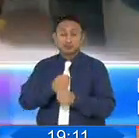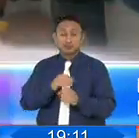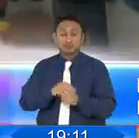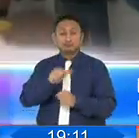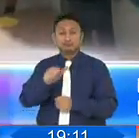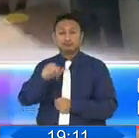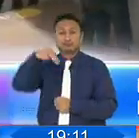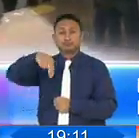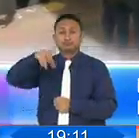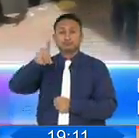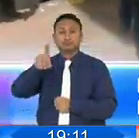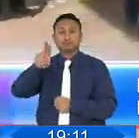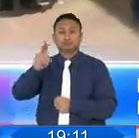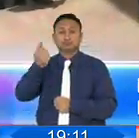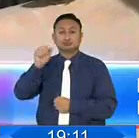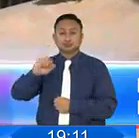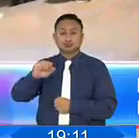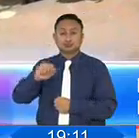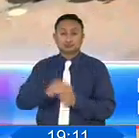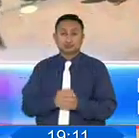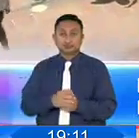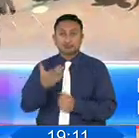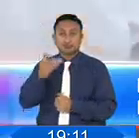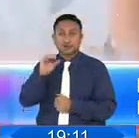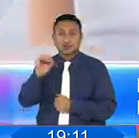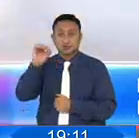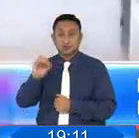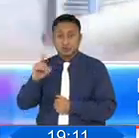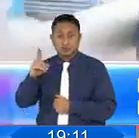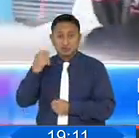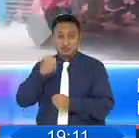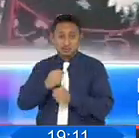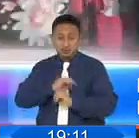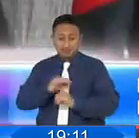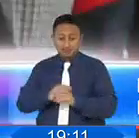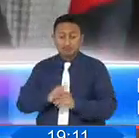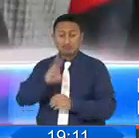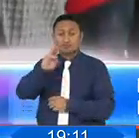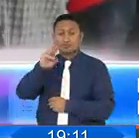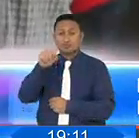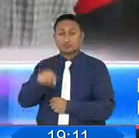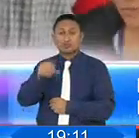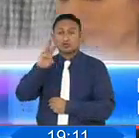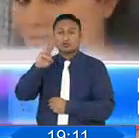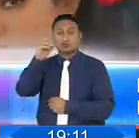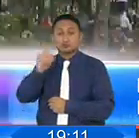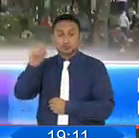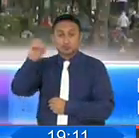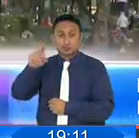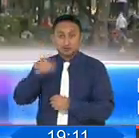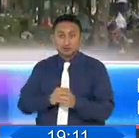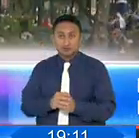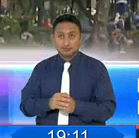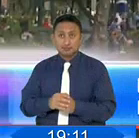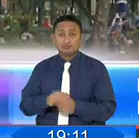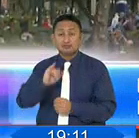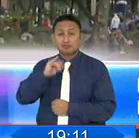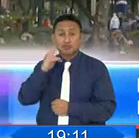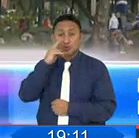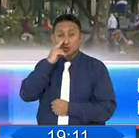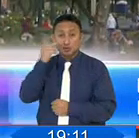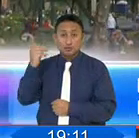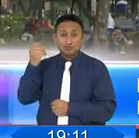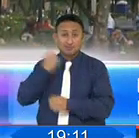Ich, estas cifras ubicaron la tasa de desempleo de este año en 6,6%, menor a los índices de junio del